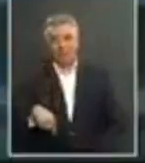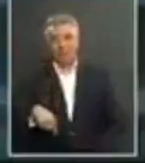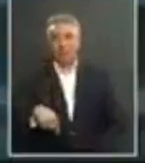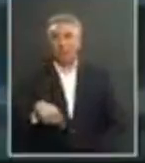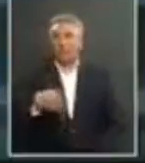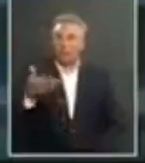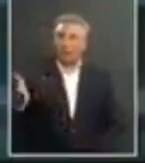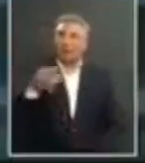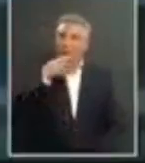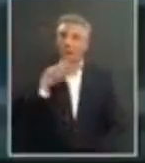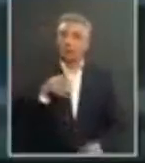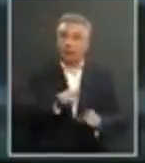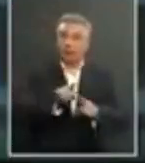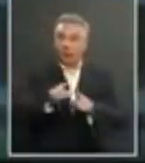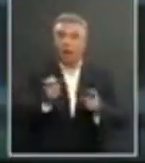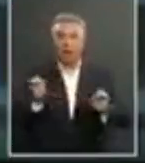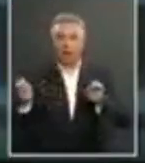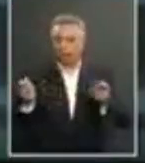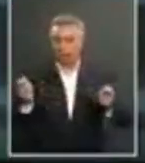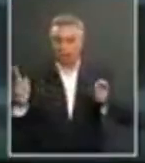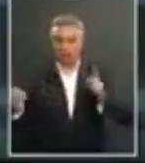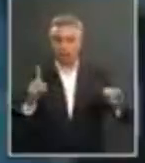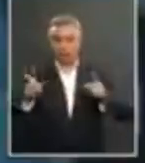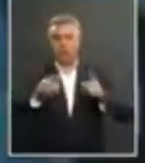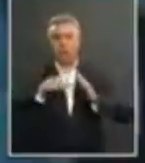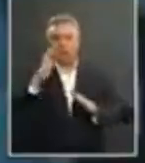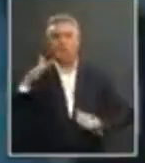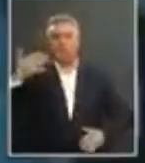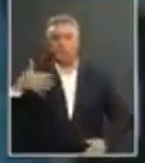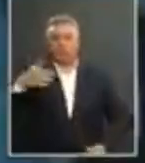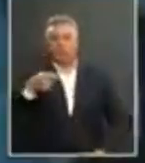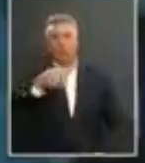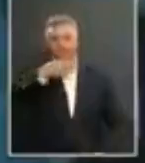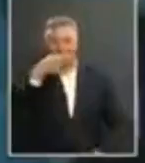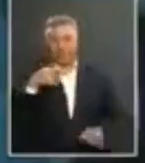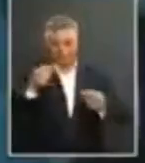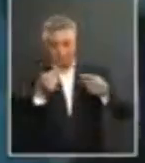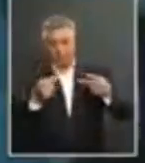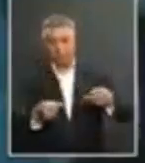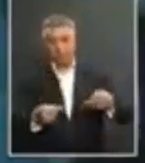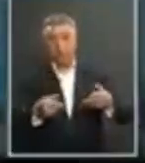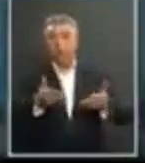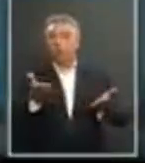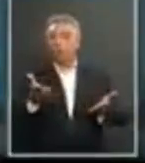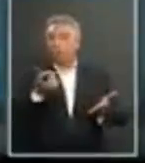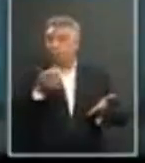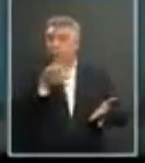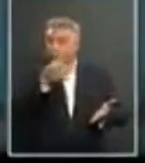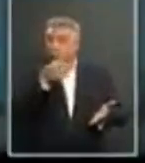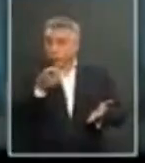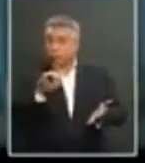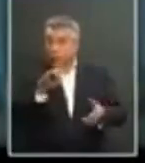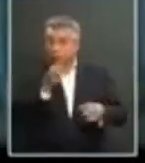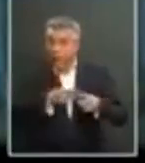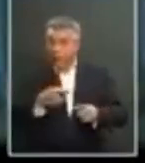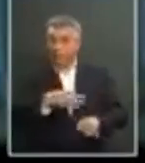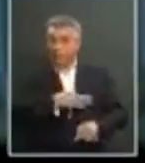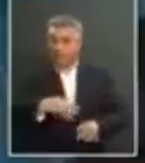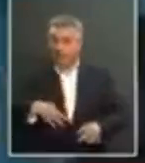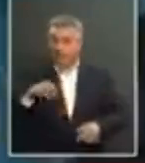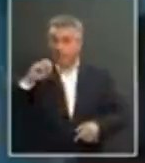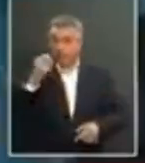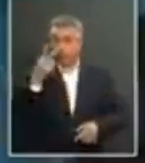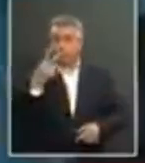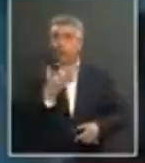como la gobernabilidad se da por cosas mucho más importantes que lo que usted está diciendo. El problema es que la gobernabilidad, y usted lo vivió bien, usted fue ministra del segundo gobierno de Michelle